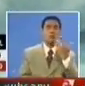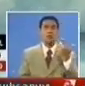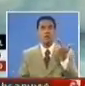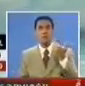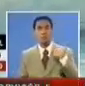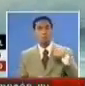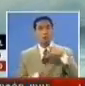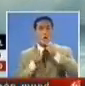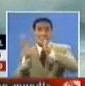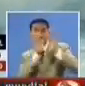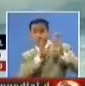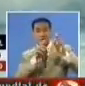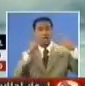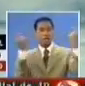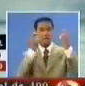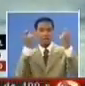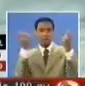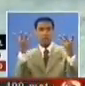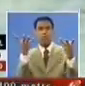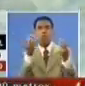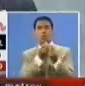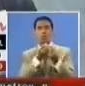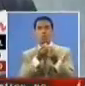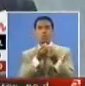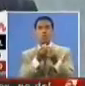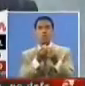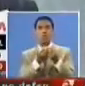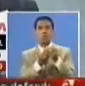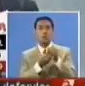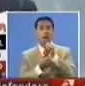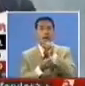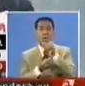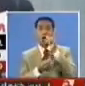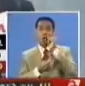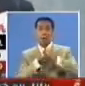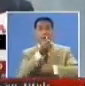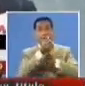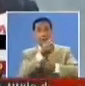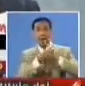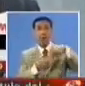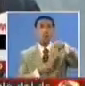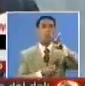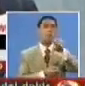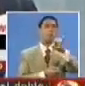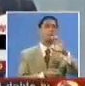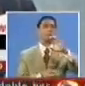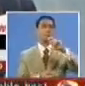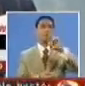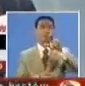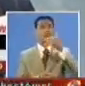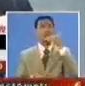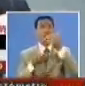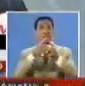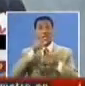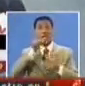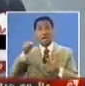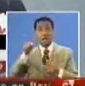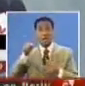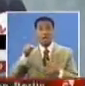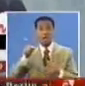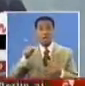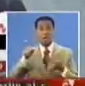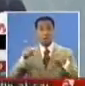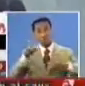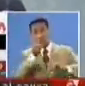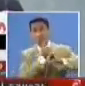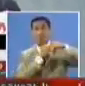logramos organizar el evento junto al organizador allá, mi hermana también, Víctor Martins, gracias a ellos. Con el